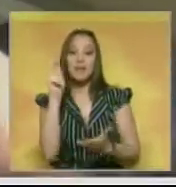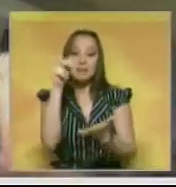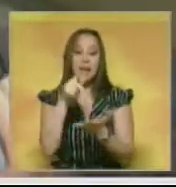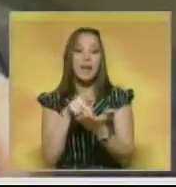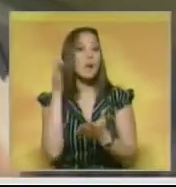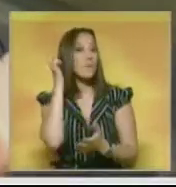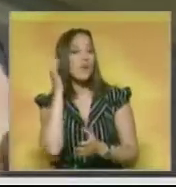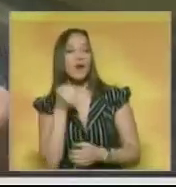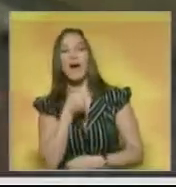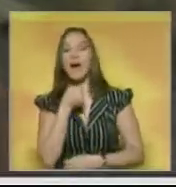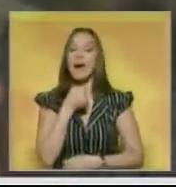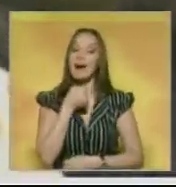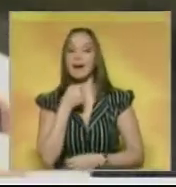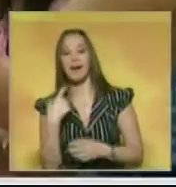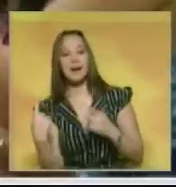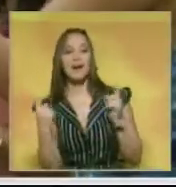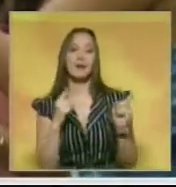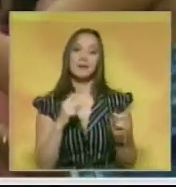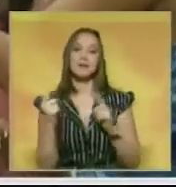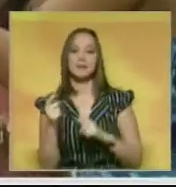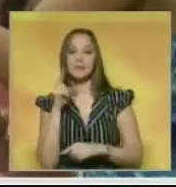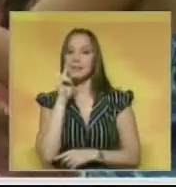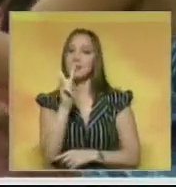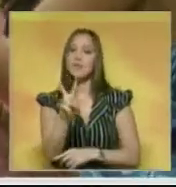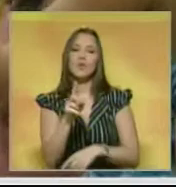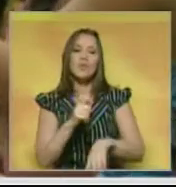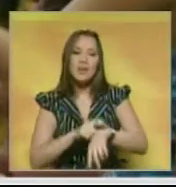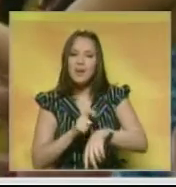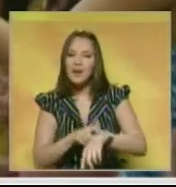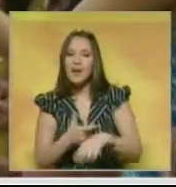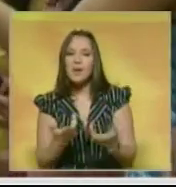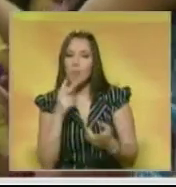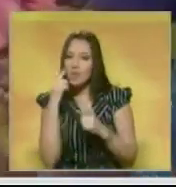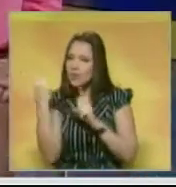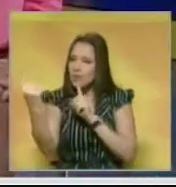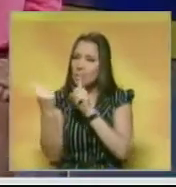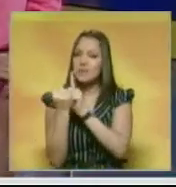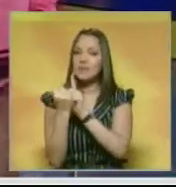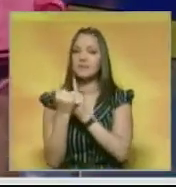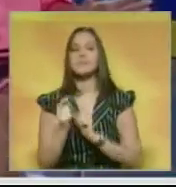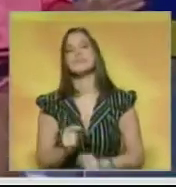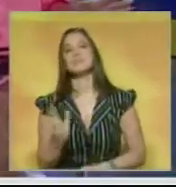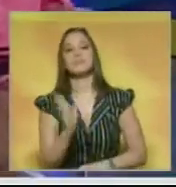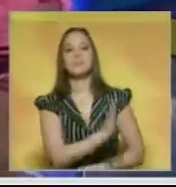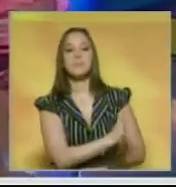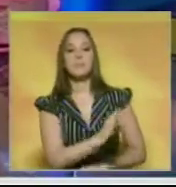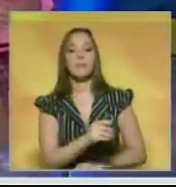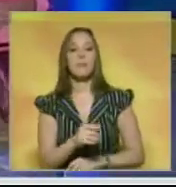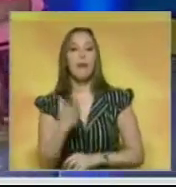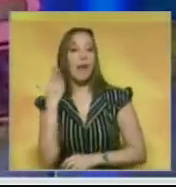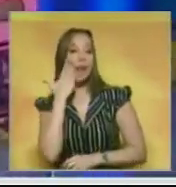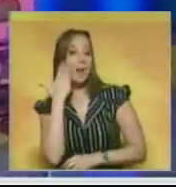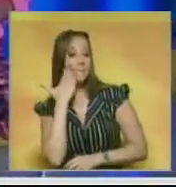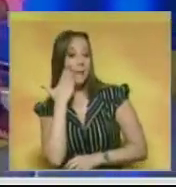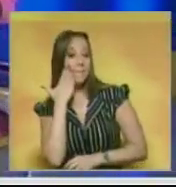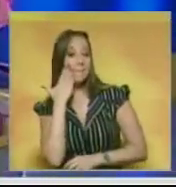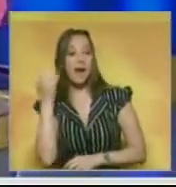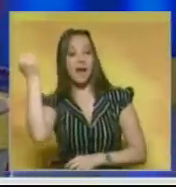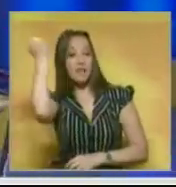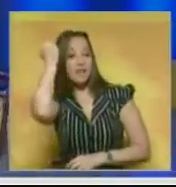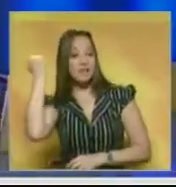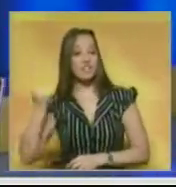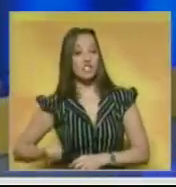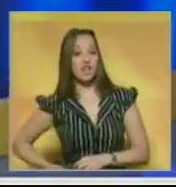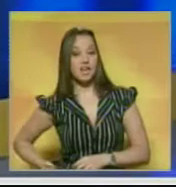esas que coreaban sus canciones y que no veían la hora de verlo frente a frente. La orgullosa madre Shakira compartió este video en